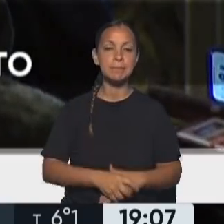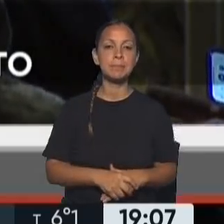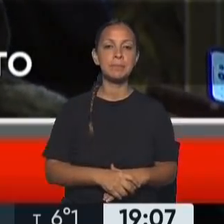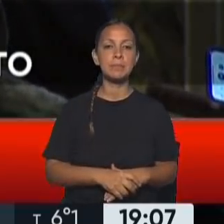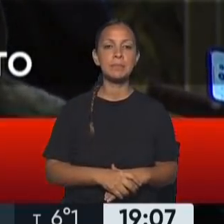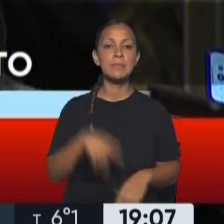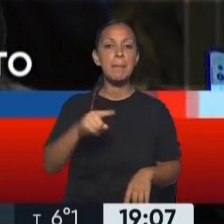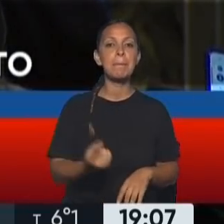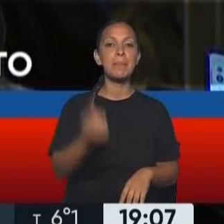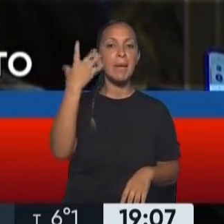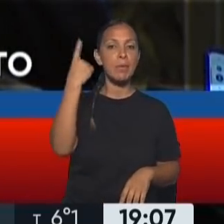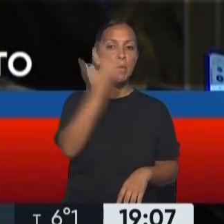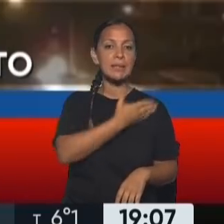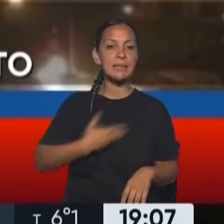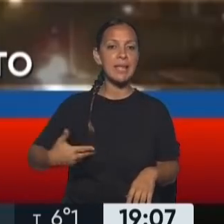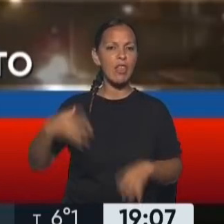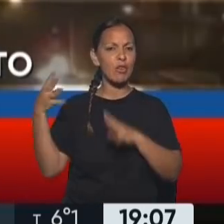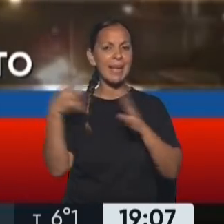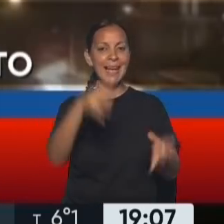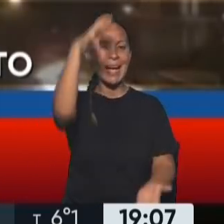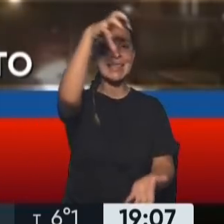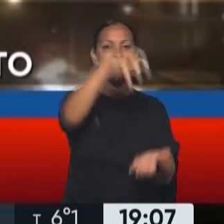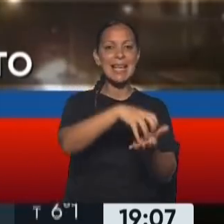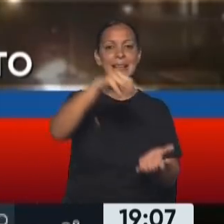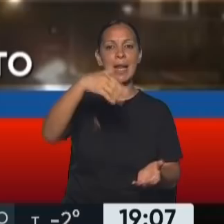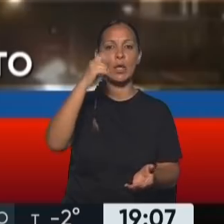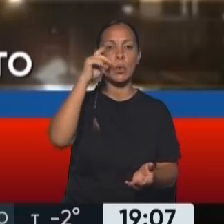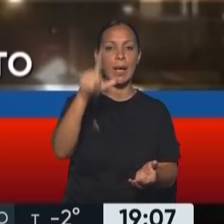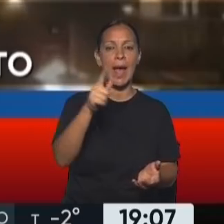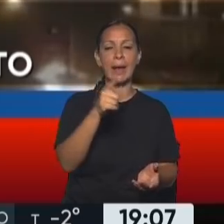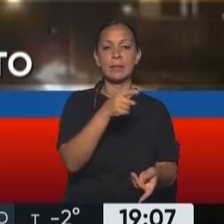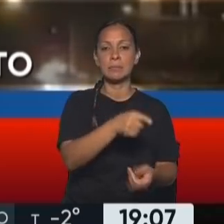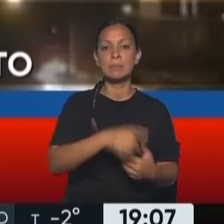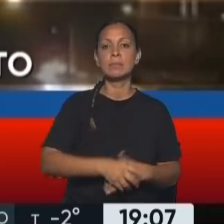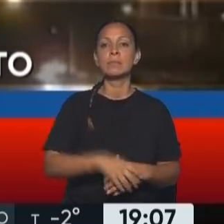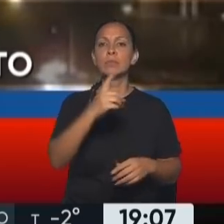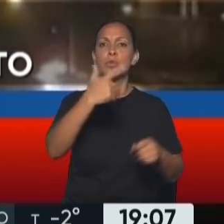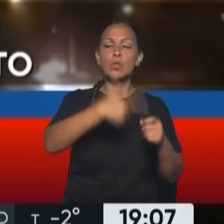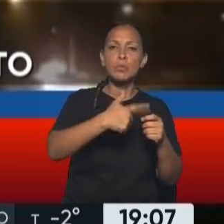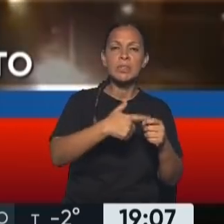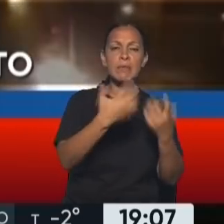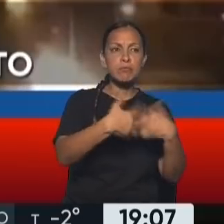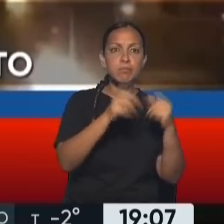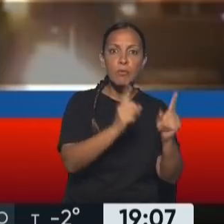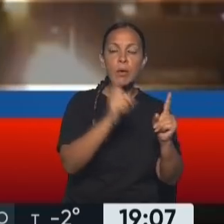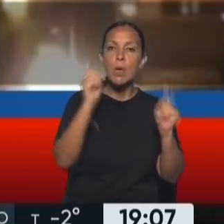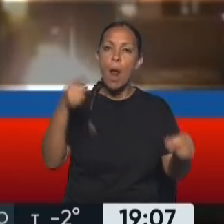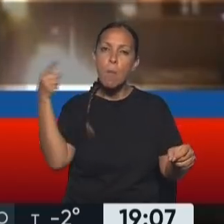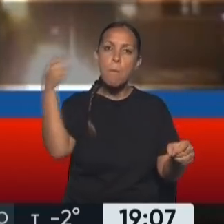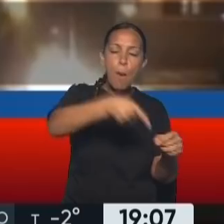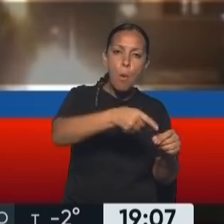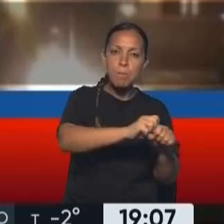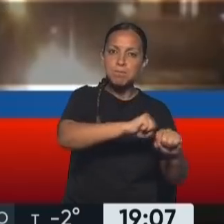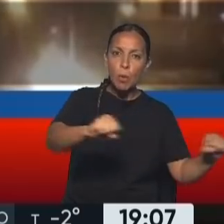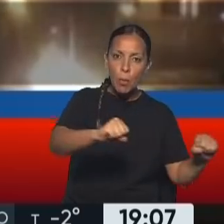first time a state has attacked a fueled and functioning nuclear power plant, and